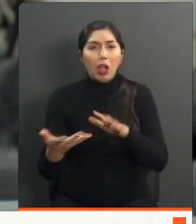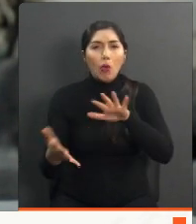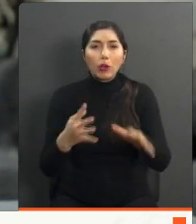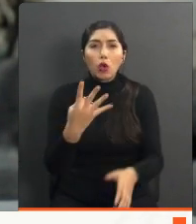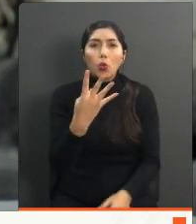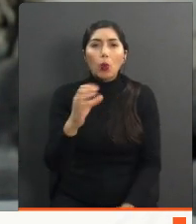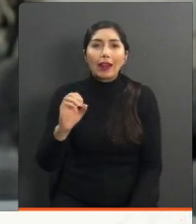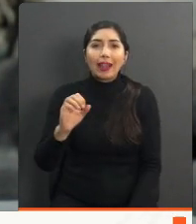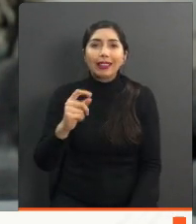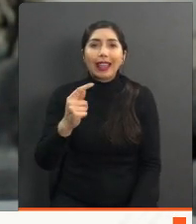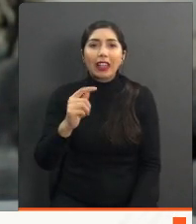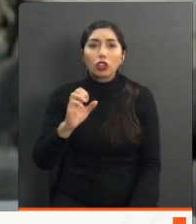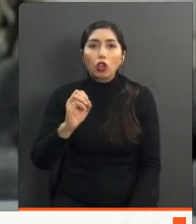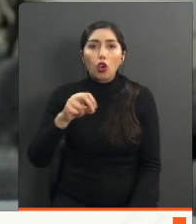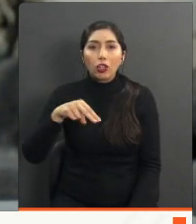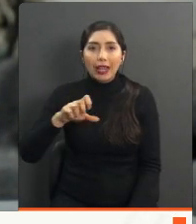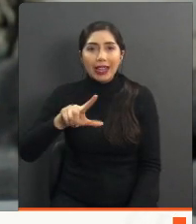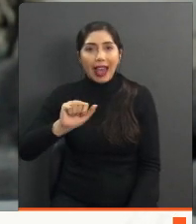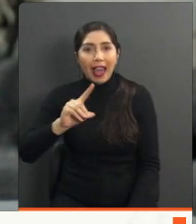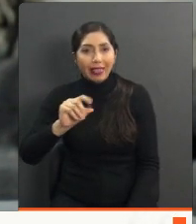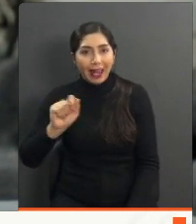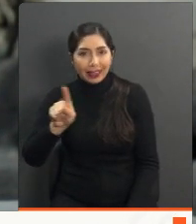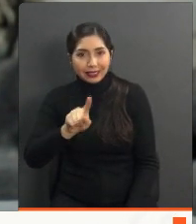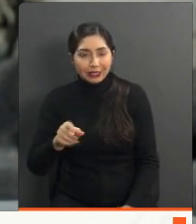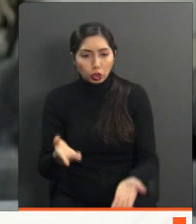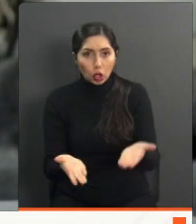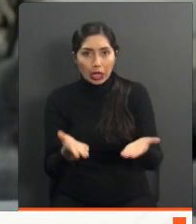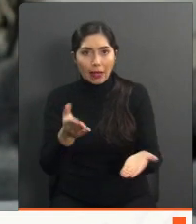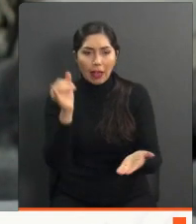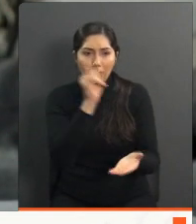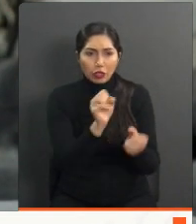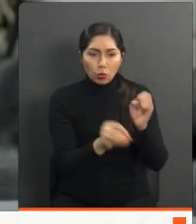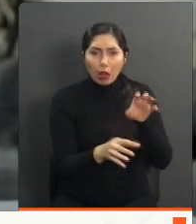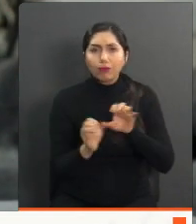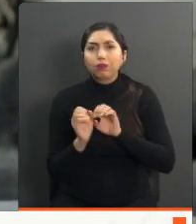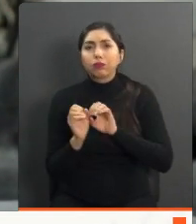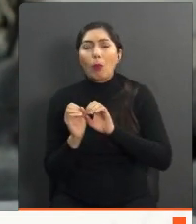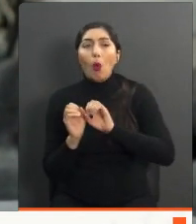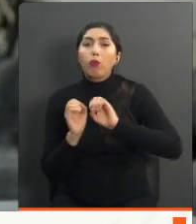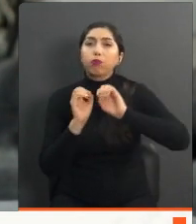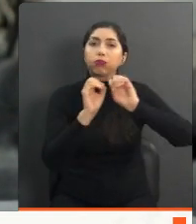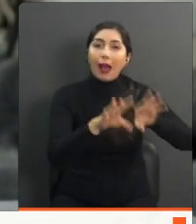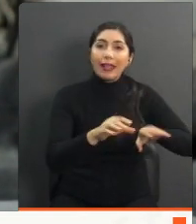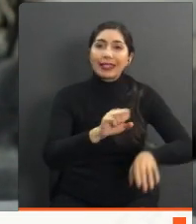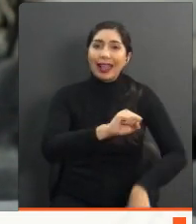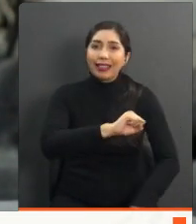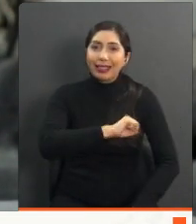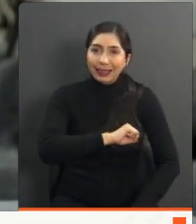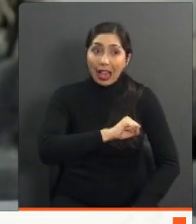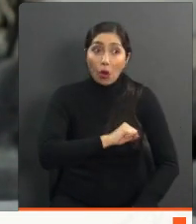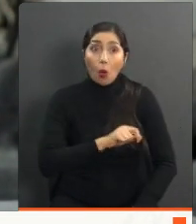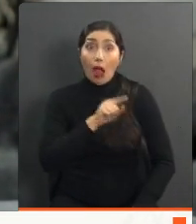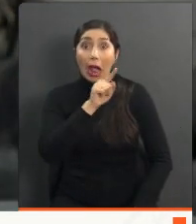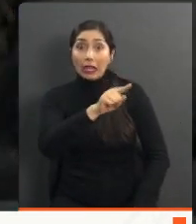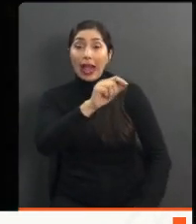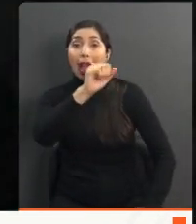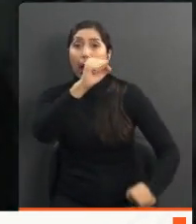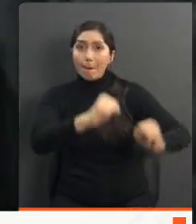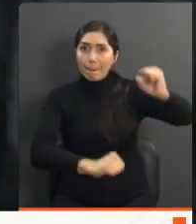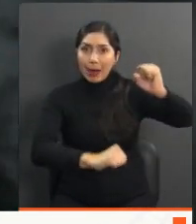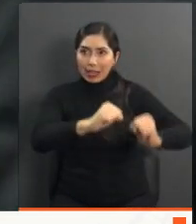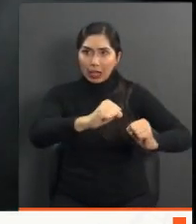con thiago creando a partir del plástico y de los residuos de la industria